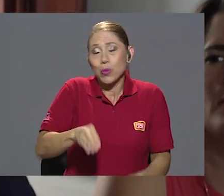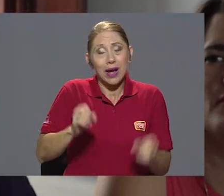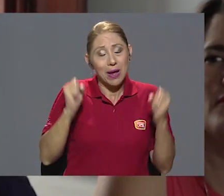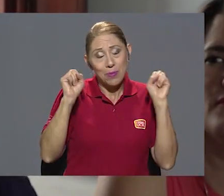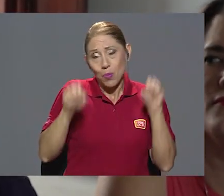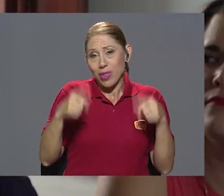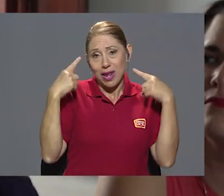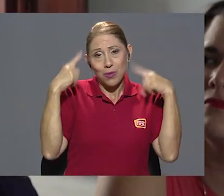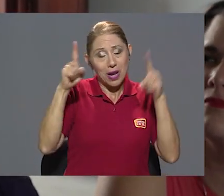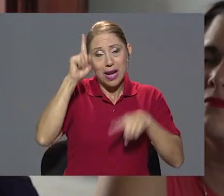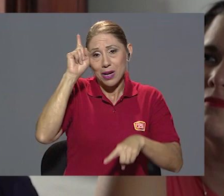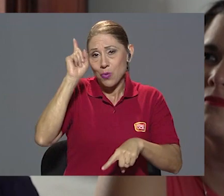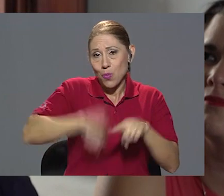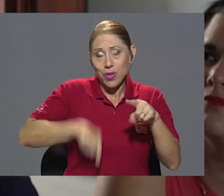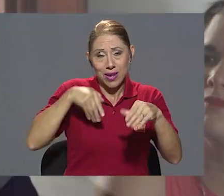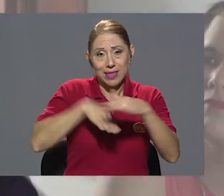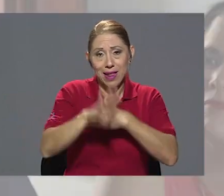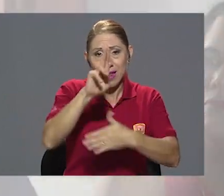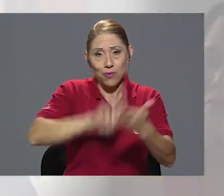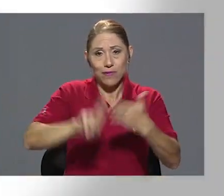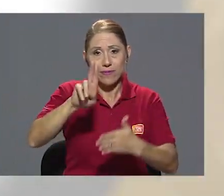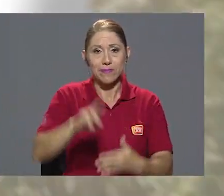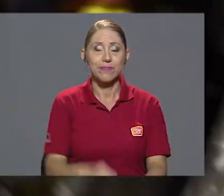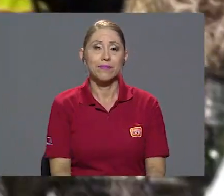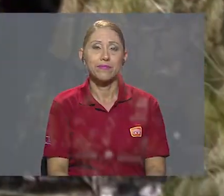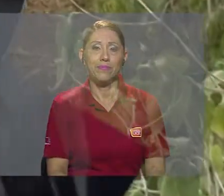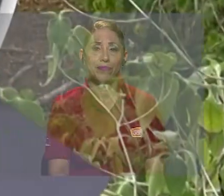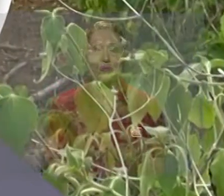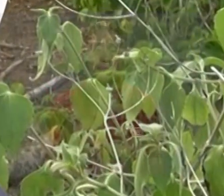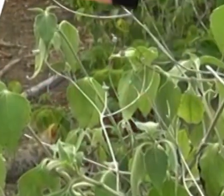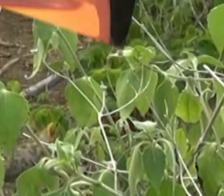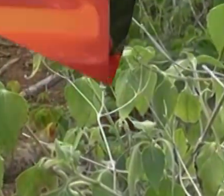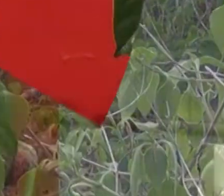tener o llegar a accesar a la universidad.